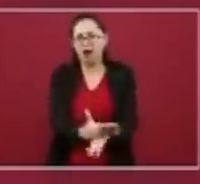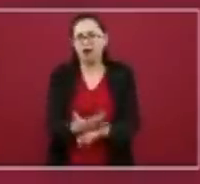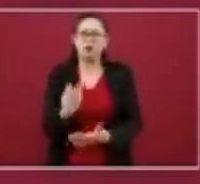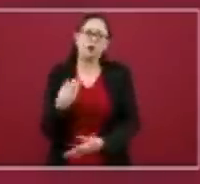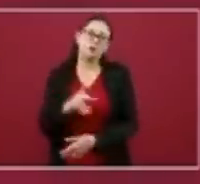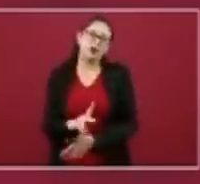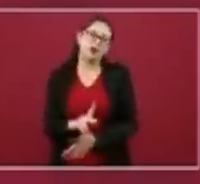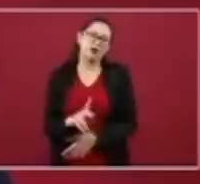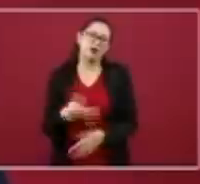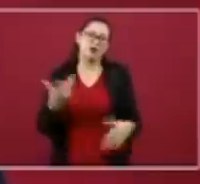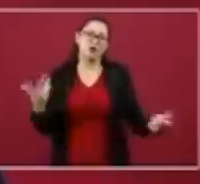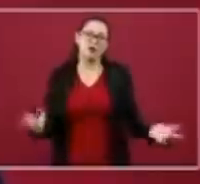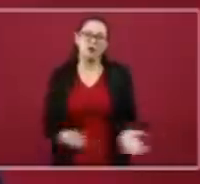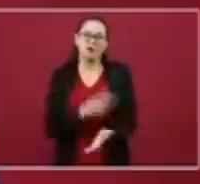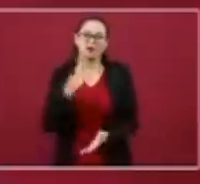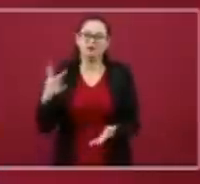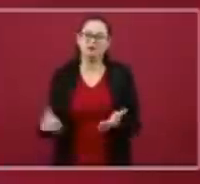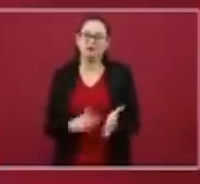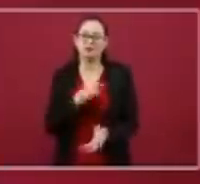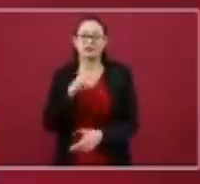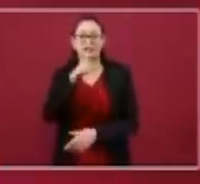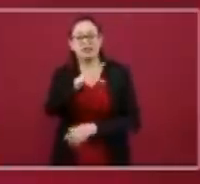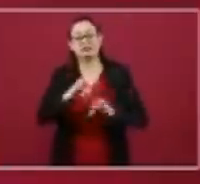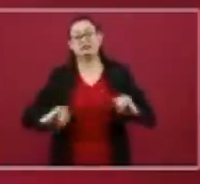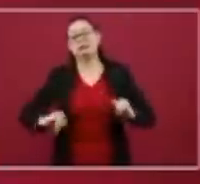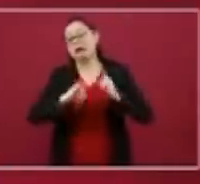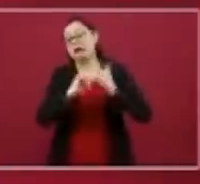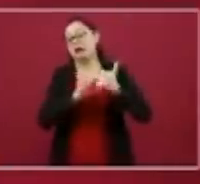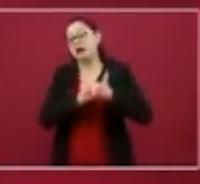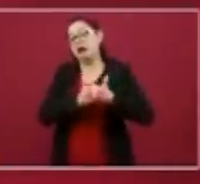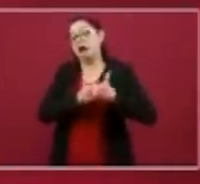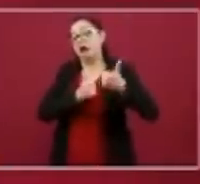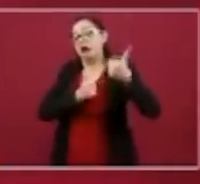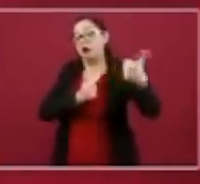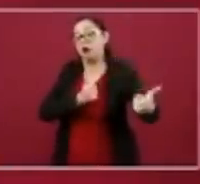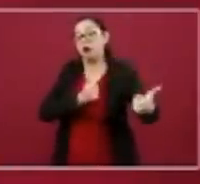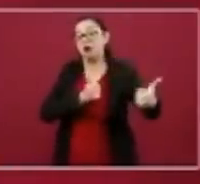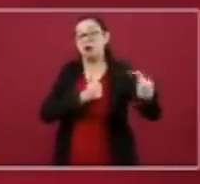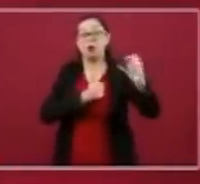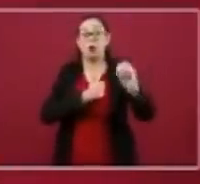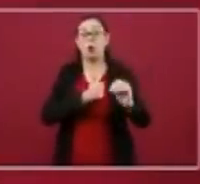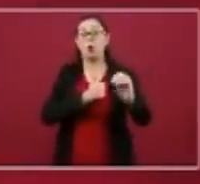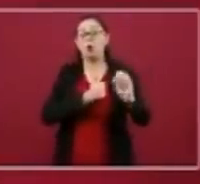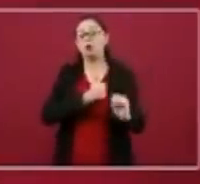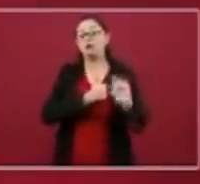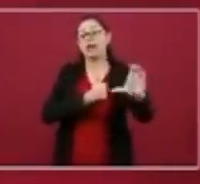nombrar en un organismo autónomo de la sociedad civil